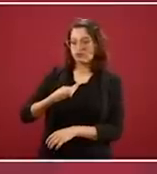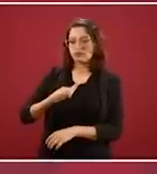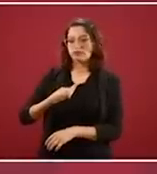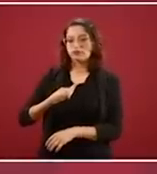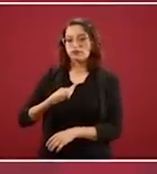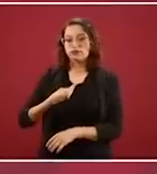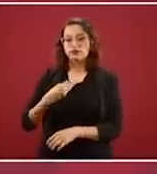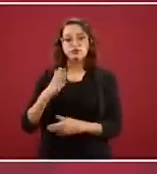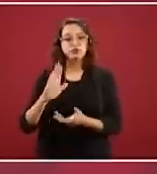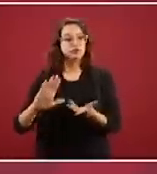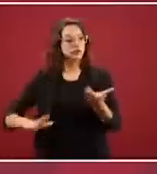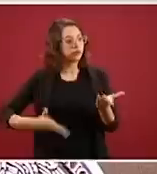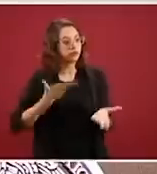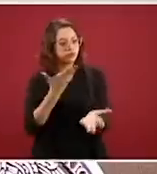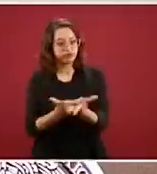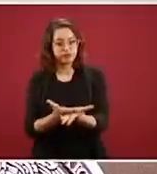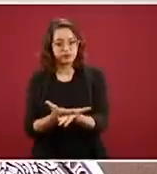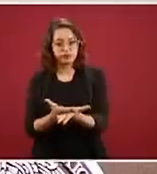y su planteamiento